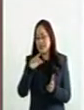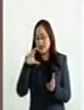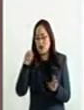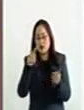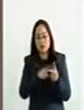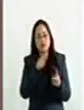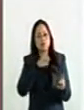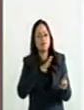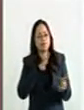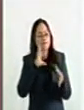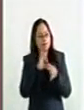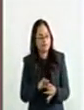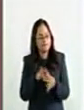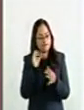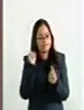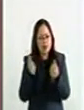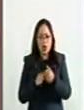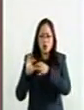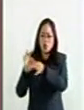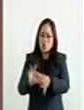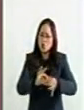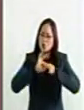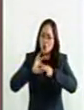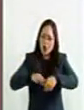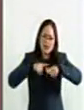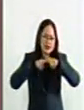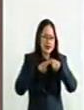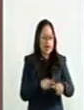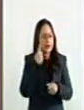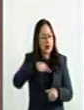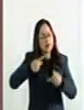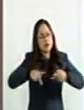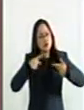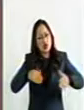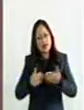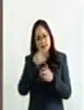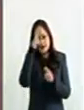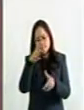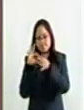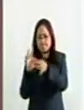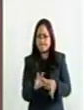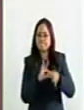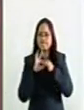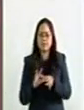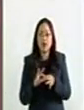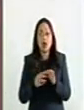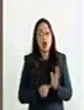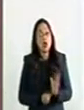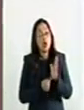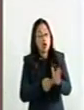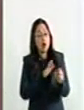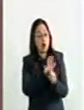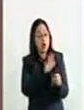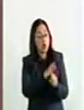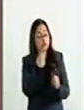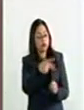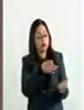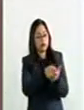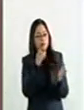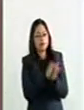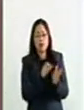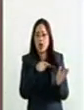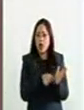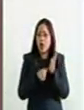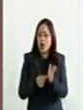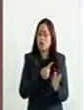fortalecer los debilitados lazos de unión y fraternidad de los mexicanos. El mérito de un gesto heroico no es desdoro